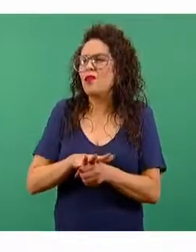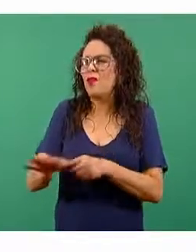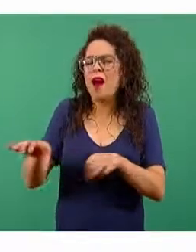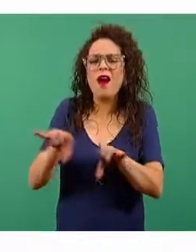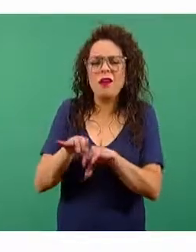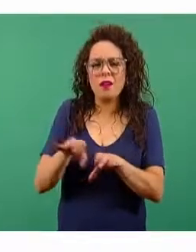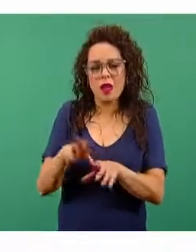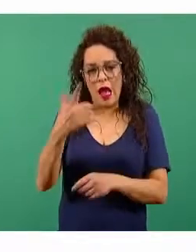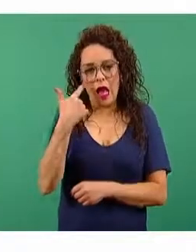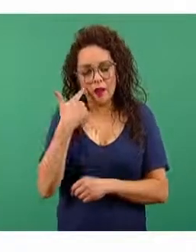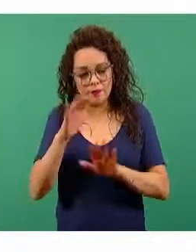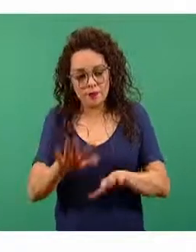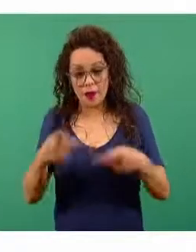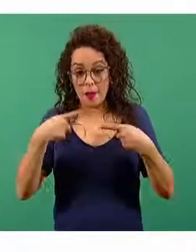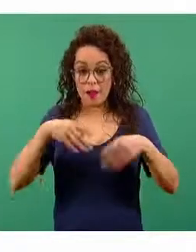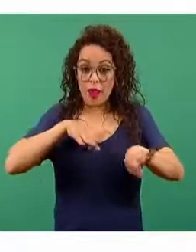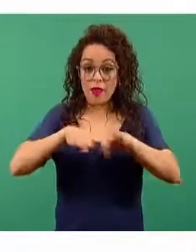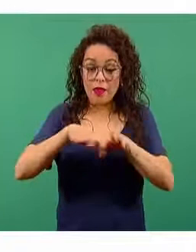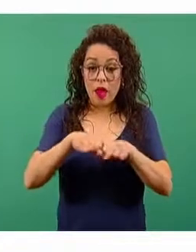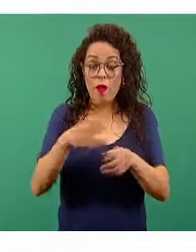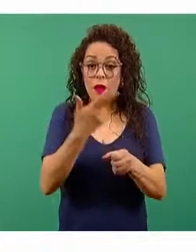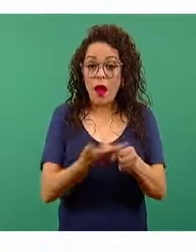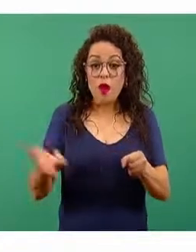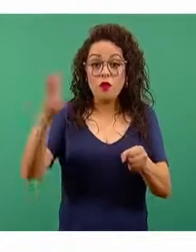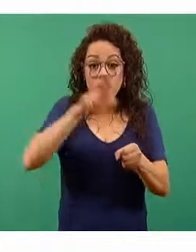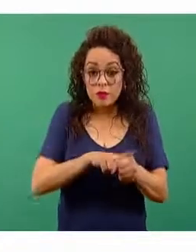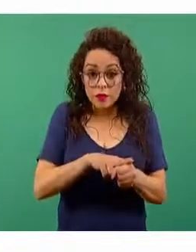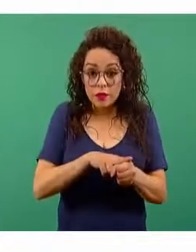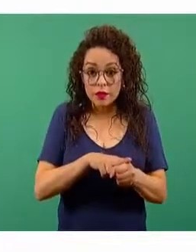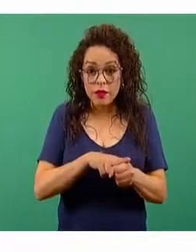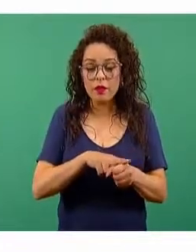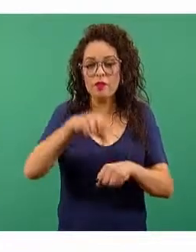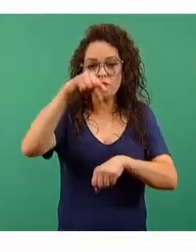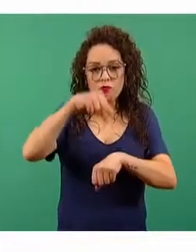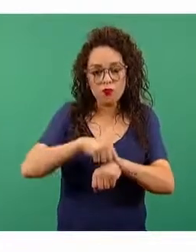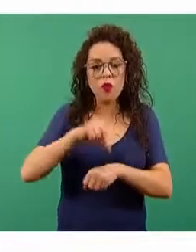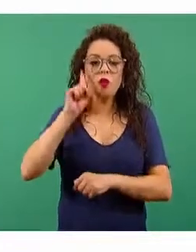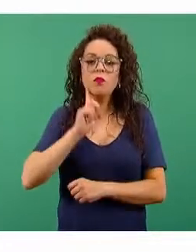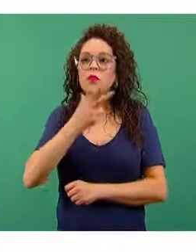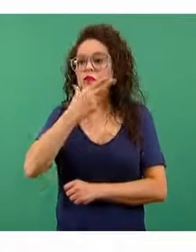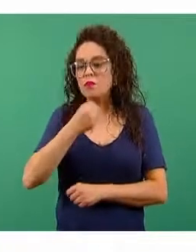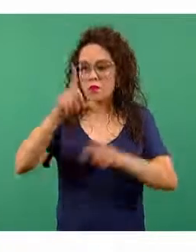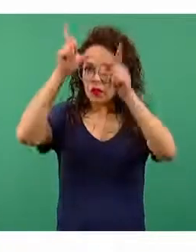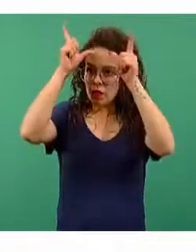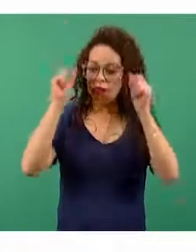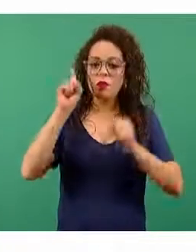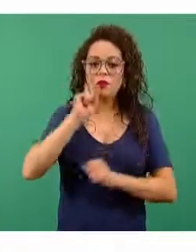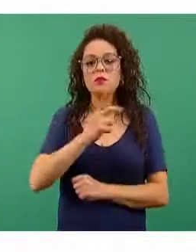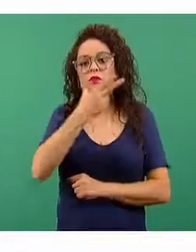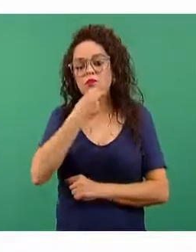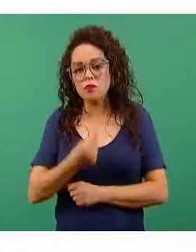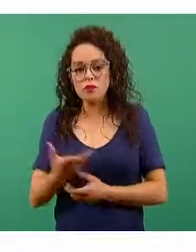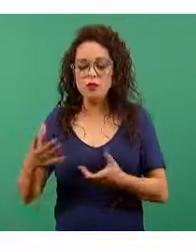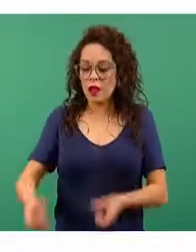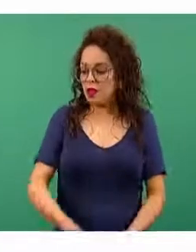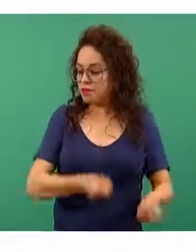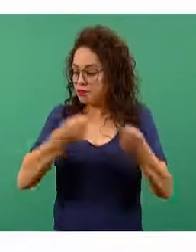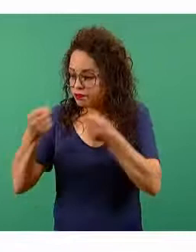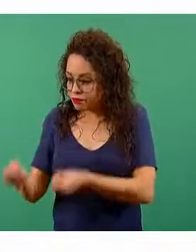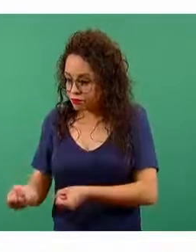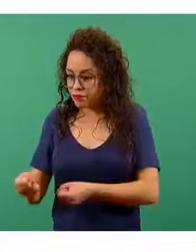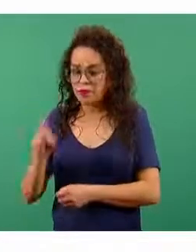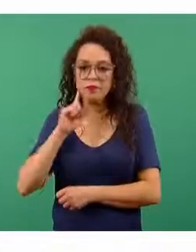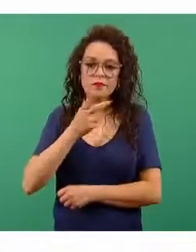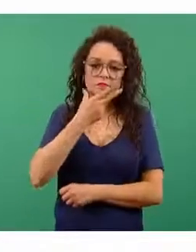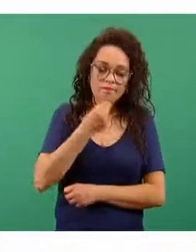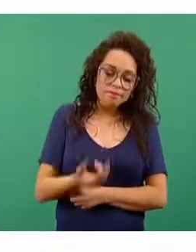que trabajan en las unidades clínicas, el personal clínico, médicas y médicos, enfermeras, enfermeros, camilleros, afanadoras,